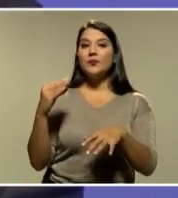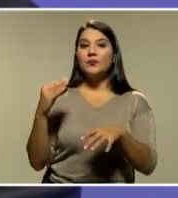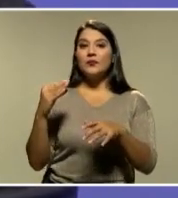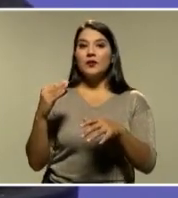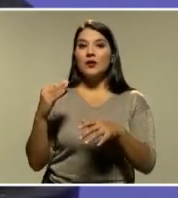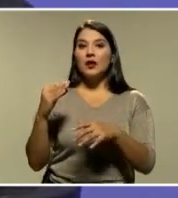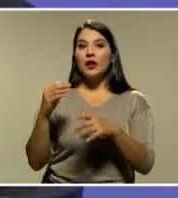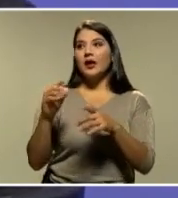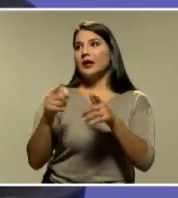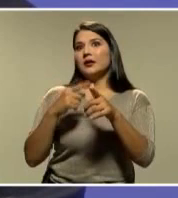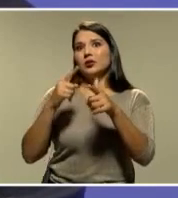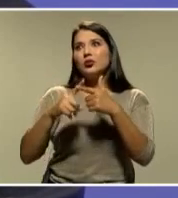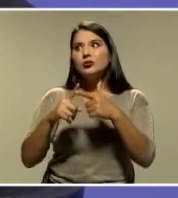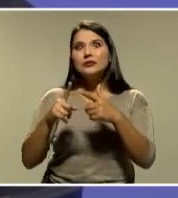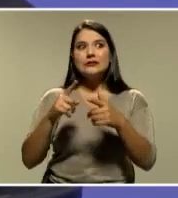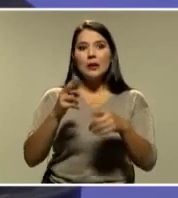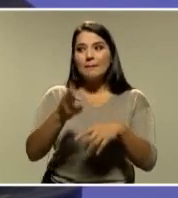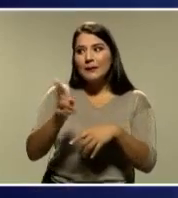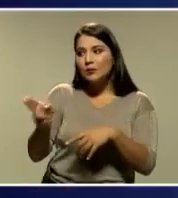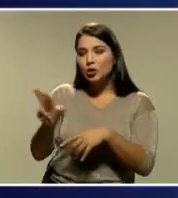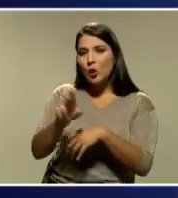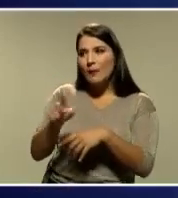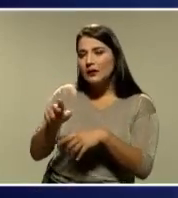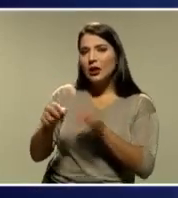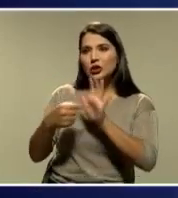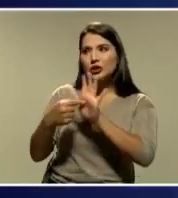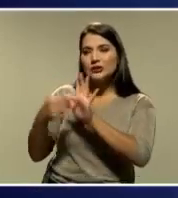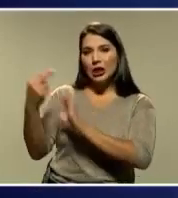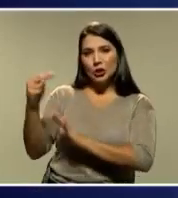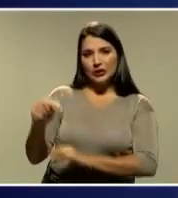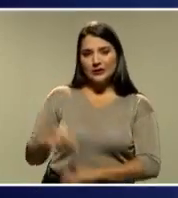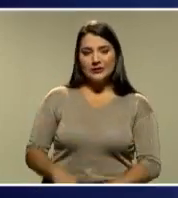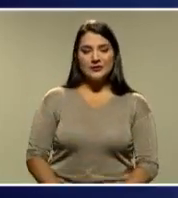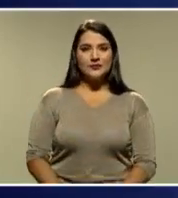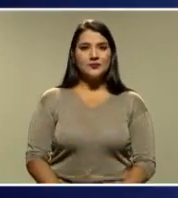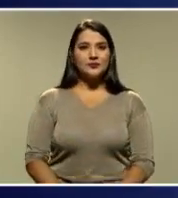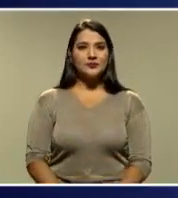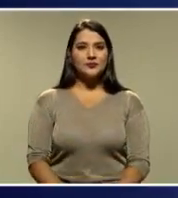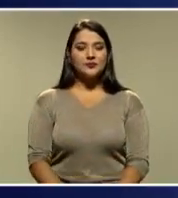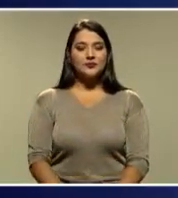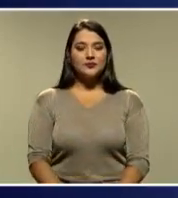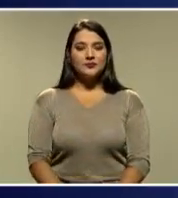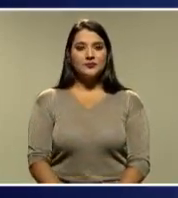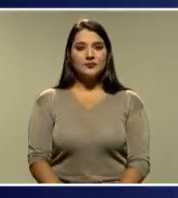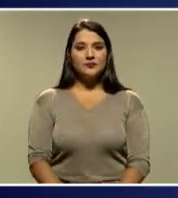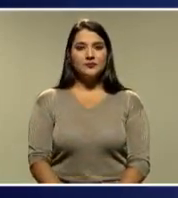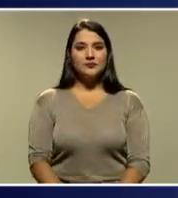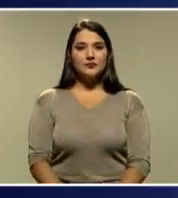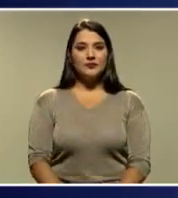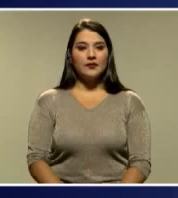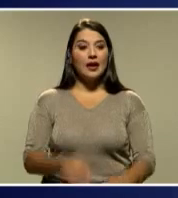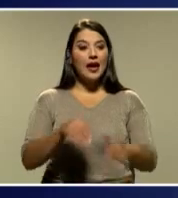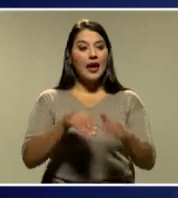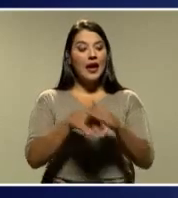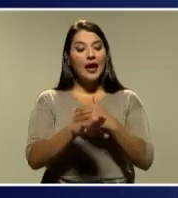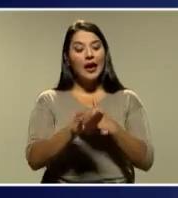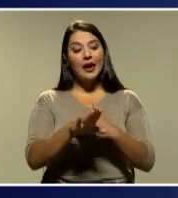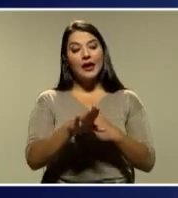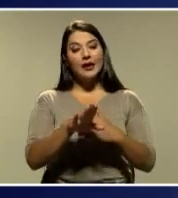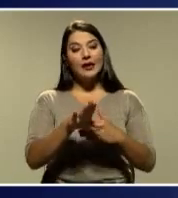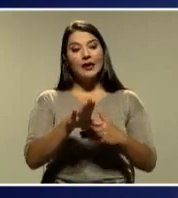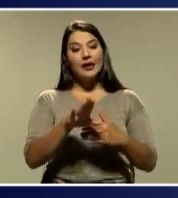se hacían eco de todas esas noticias. Claro. Sí, sí. En el baúl de